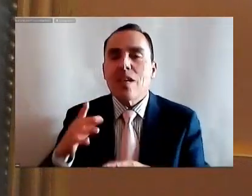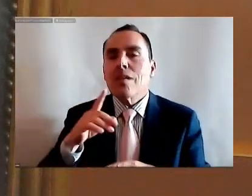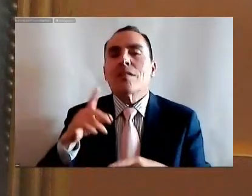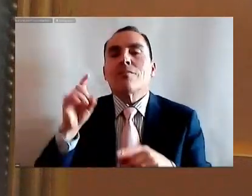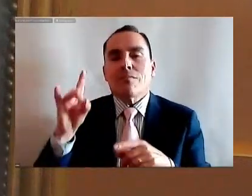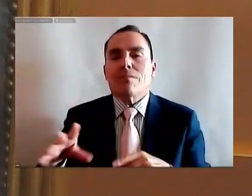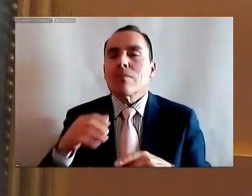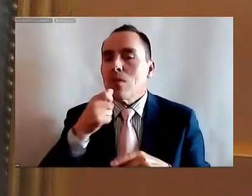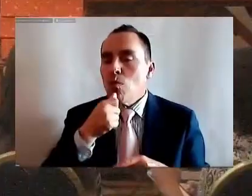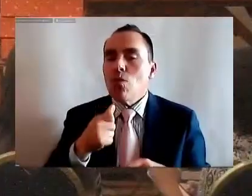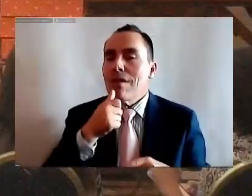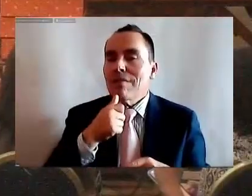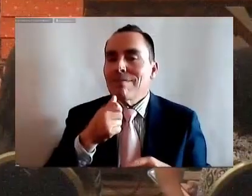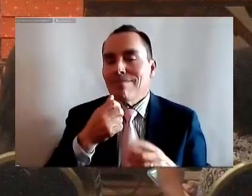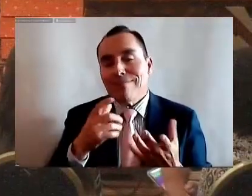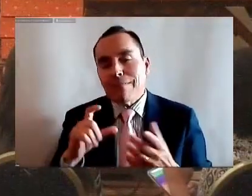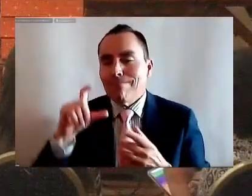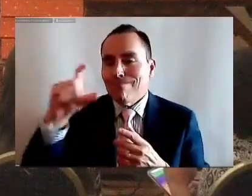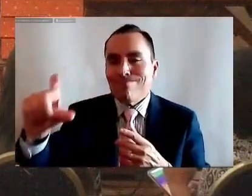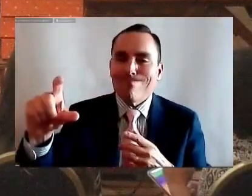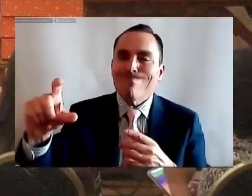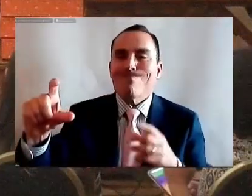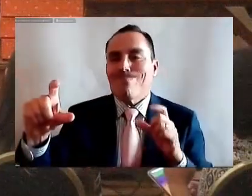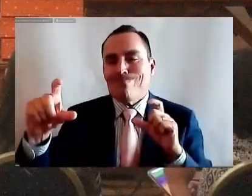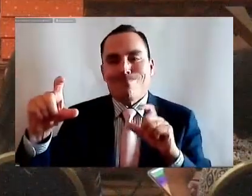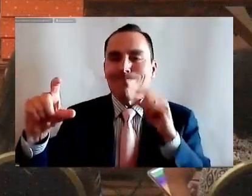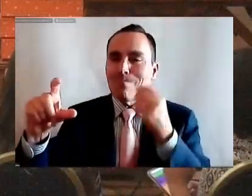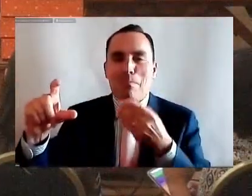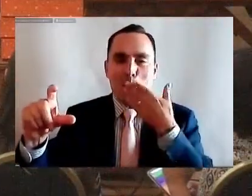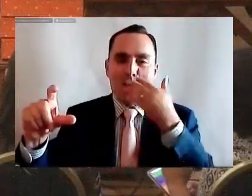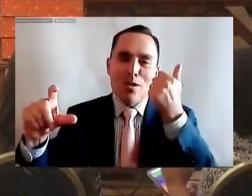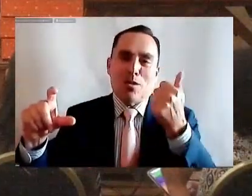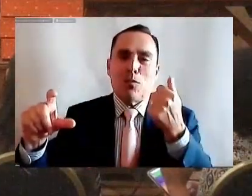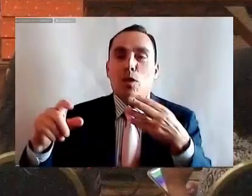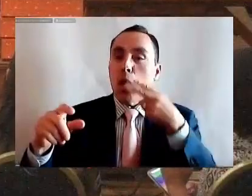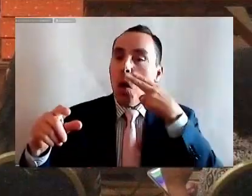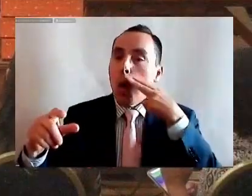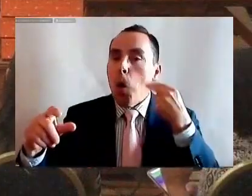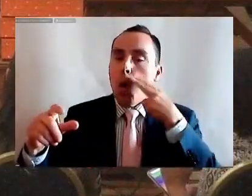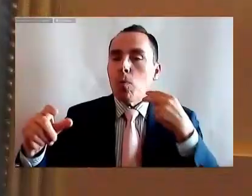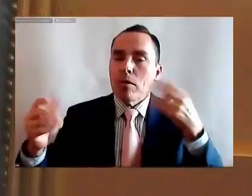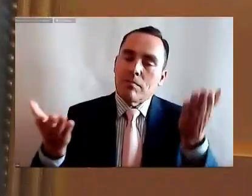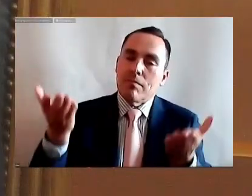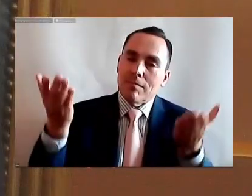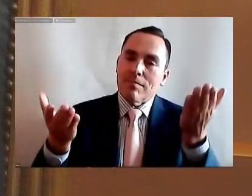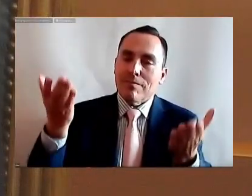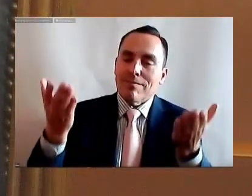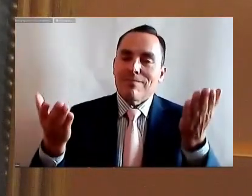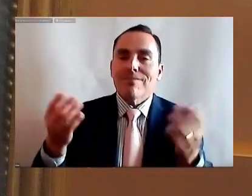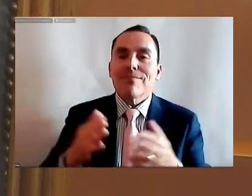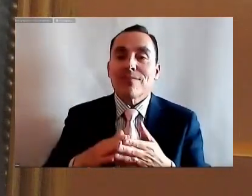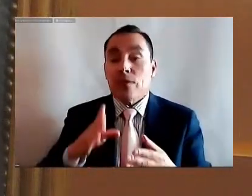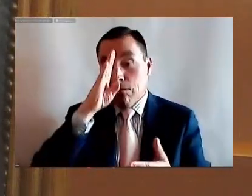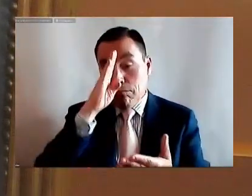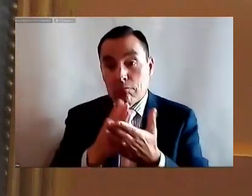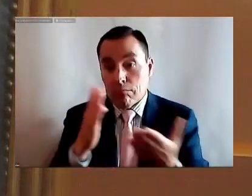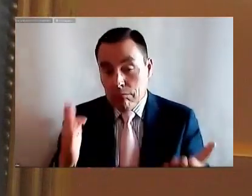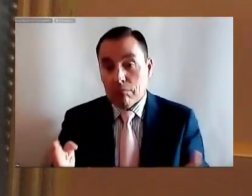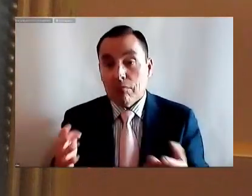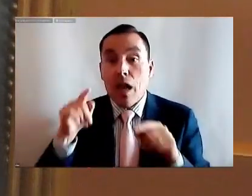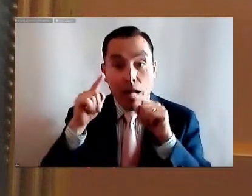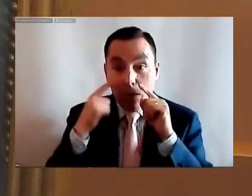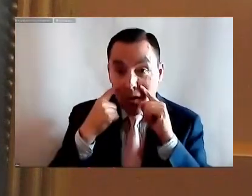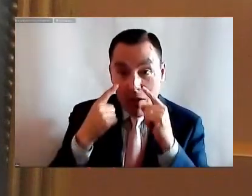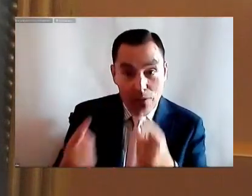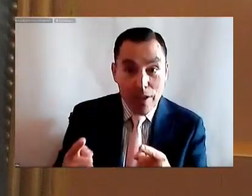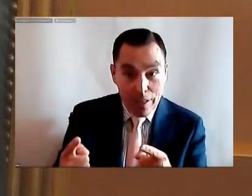salarial y en este caso en un cargo primo inter pares, pero de decisión. Y ahí uno ve que hay elementos